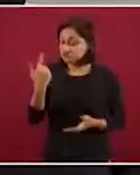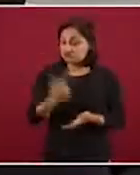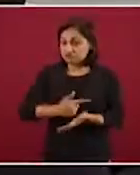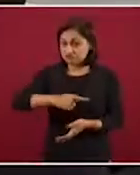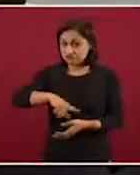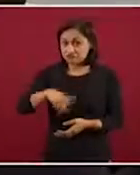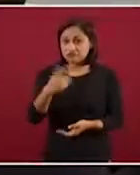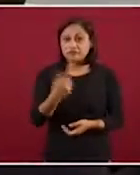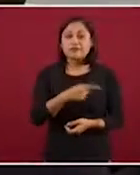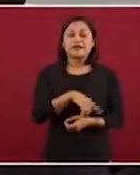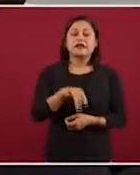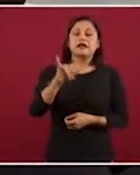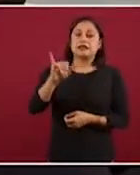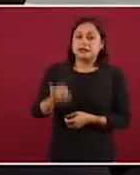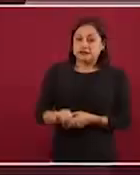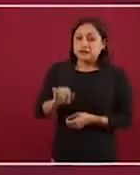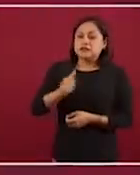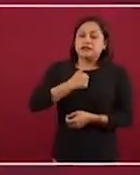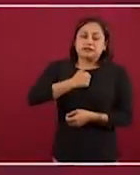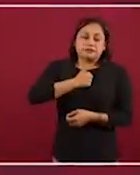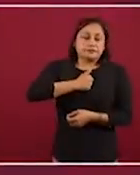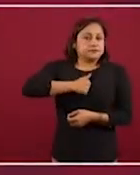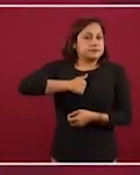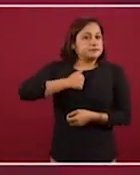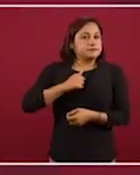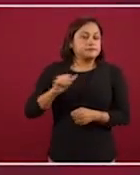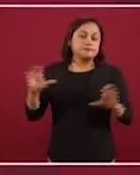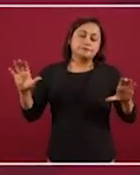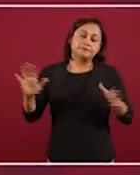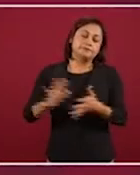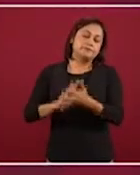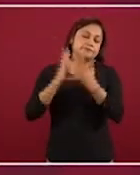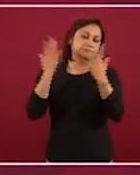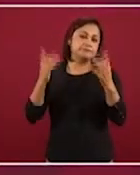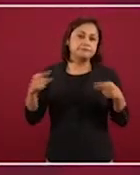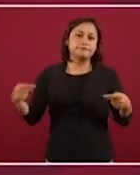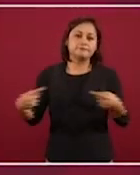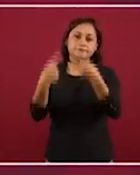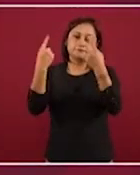lamentable, un enfrentamiento, una agresión a